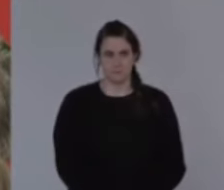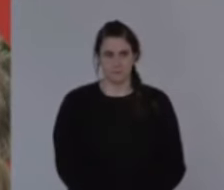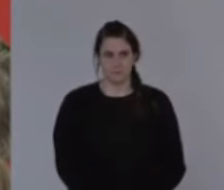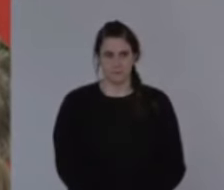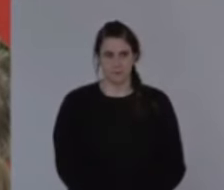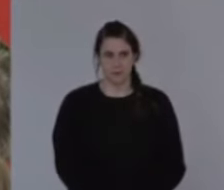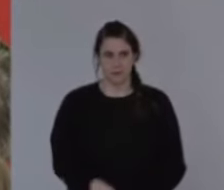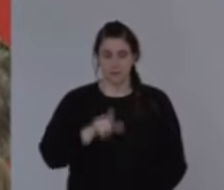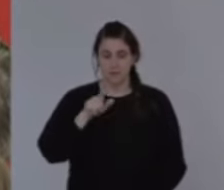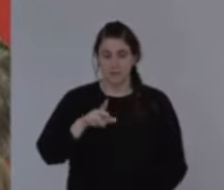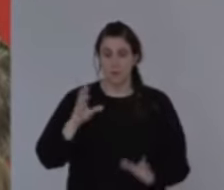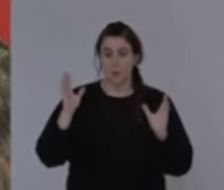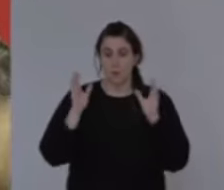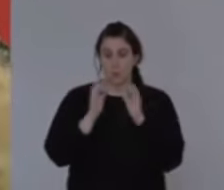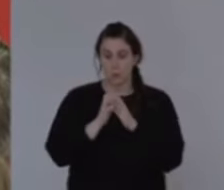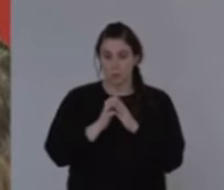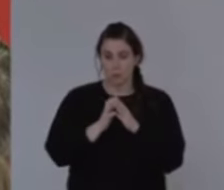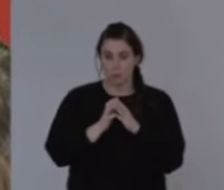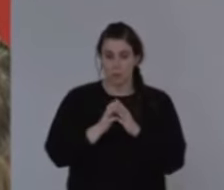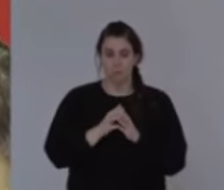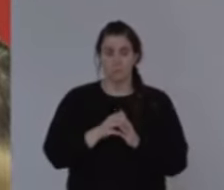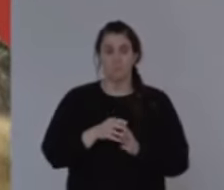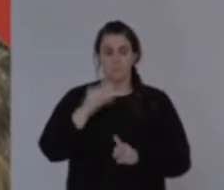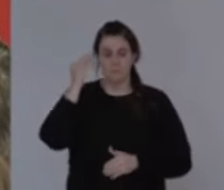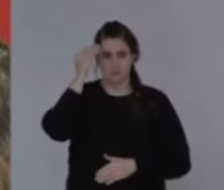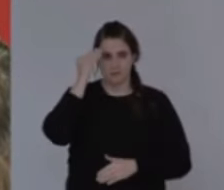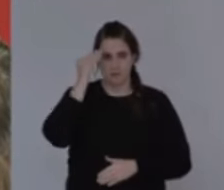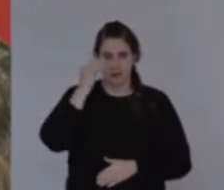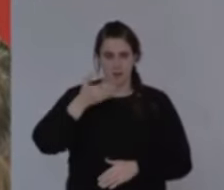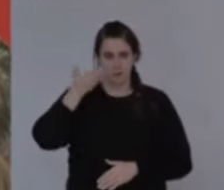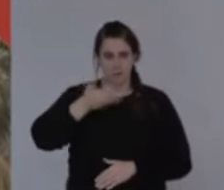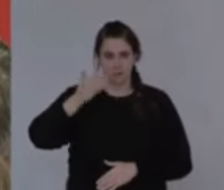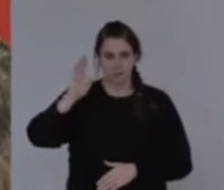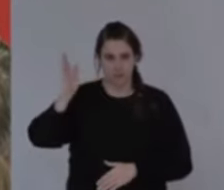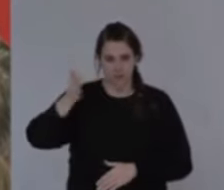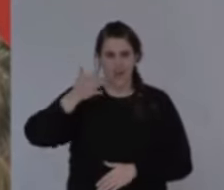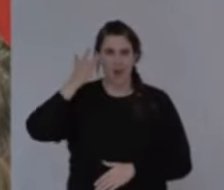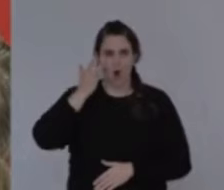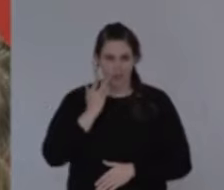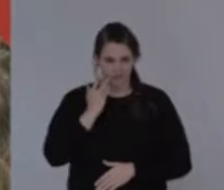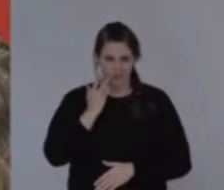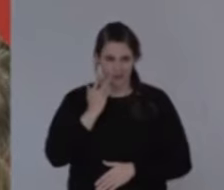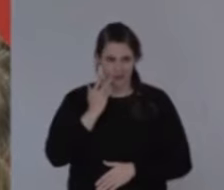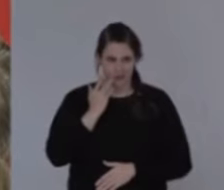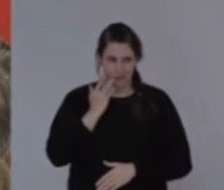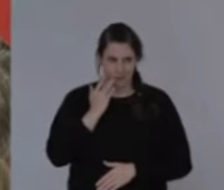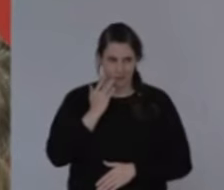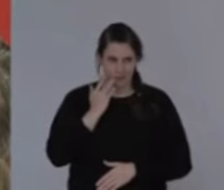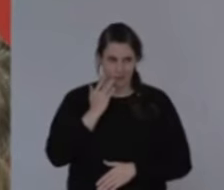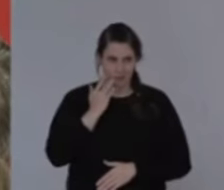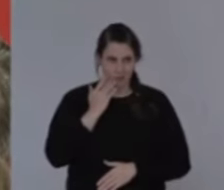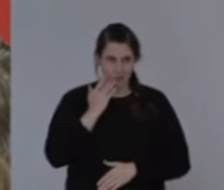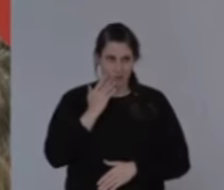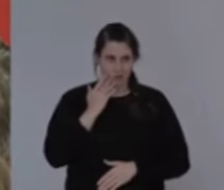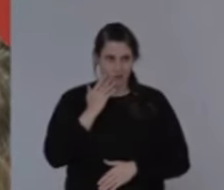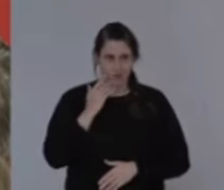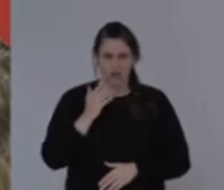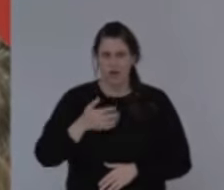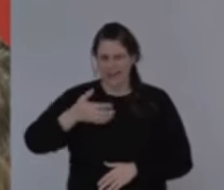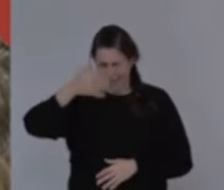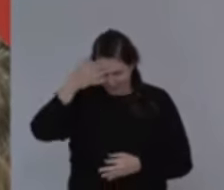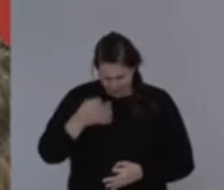Este es un partido que cree en la honestidad, que no lo tiene como un aditamento de la política. Este es un